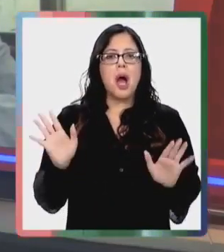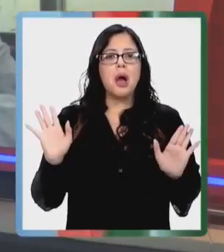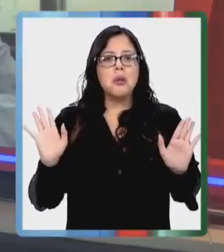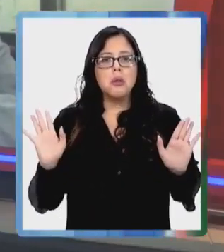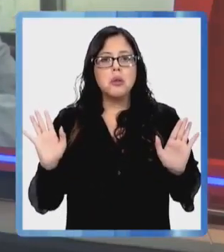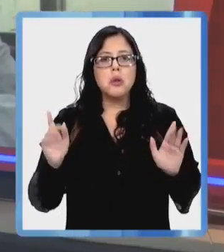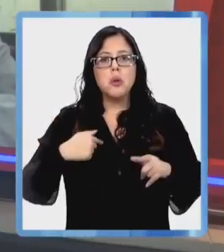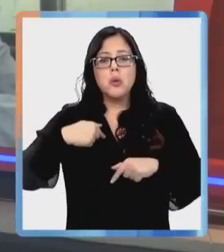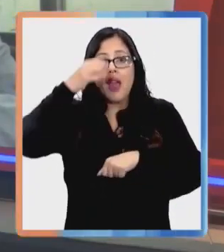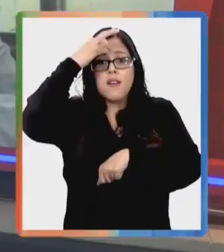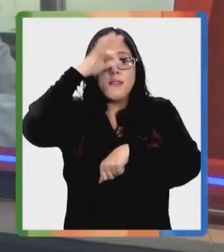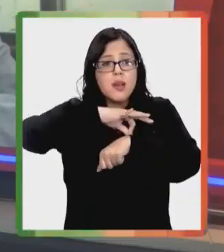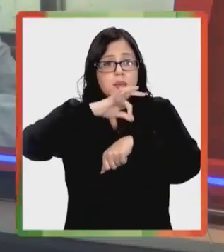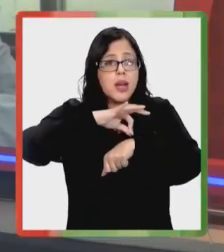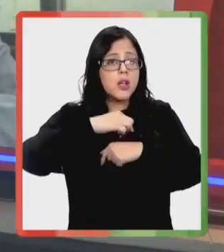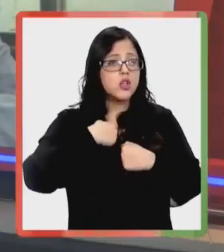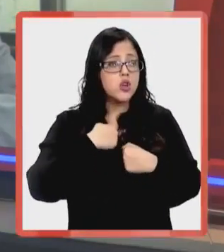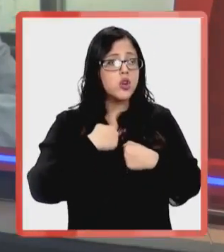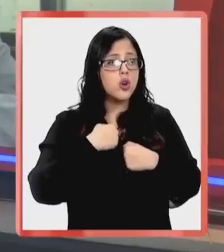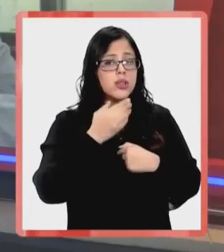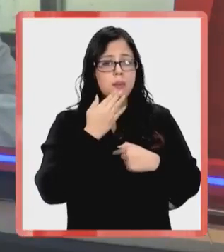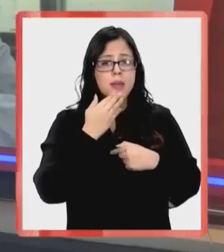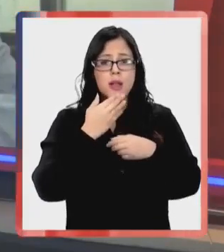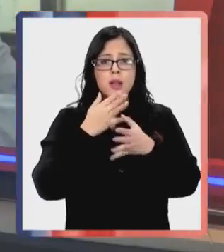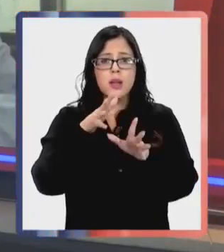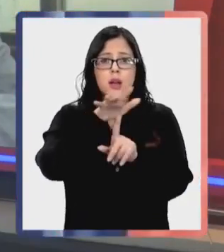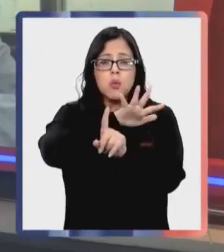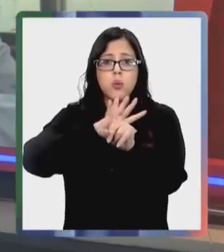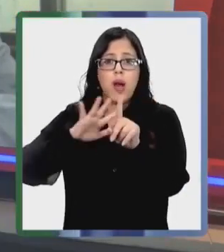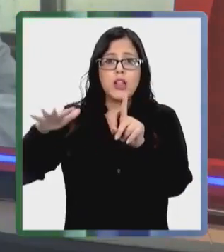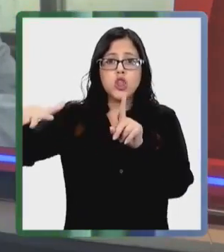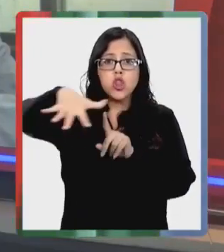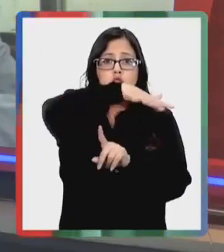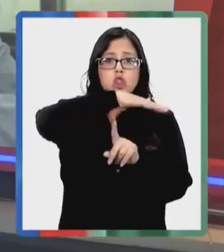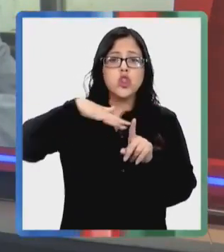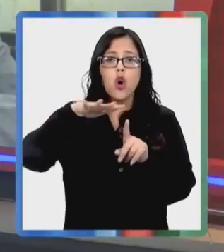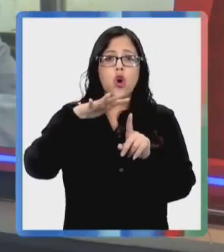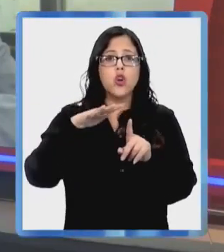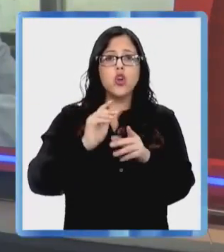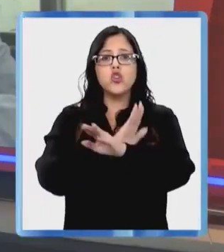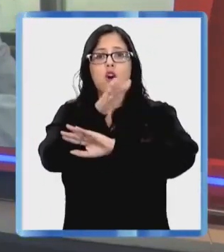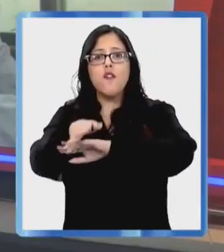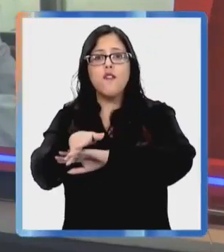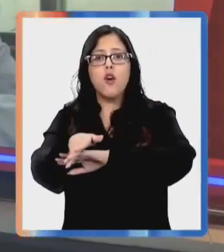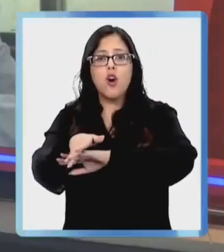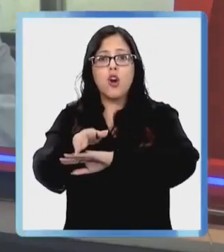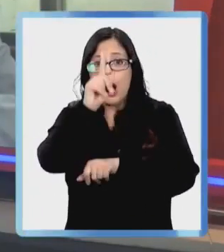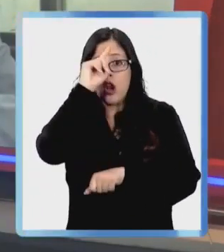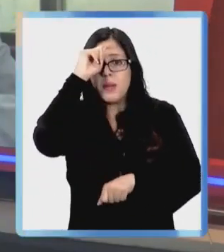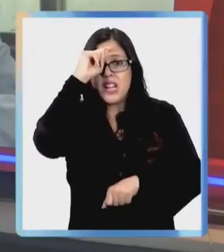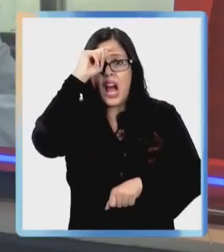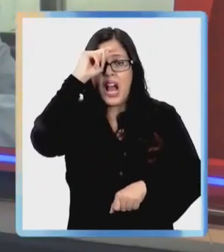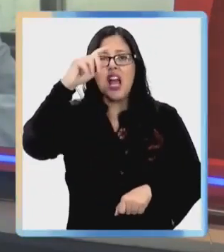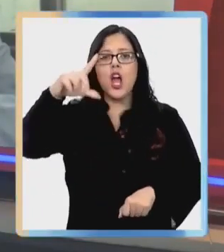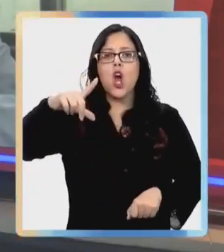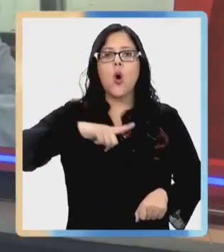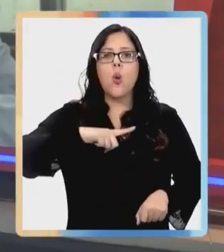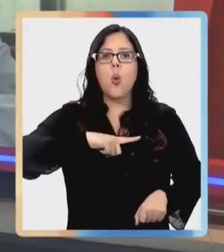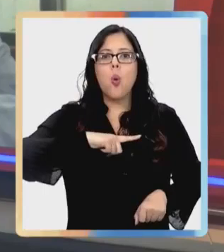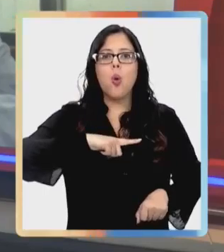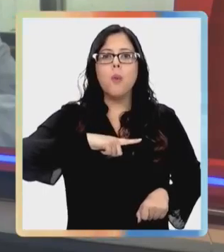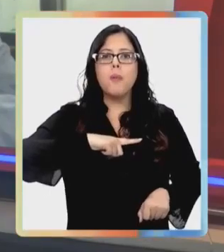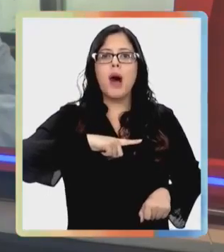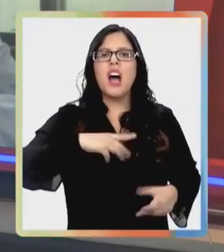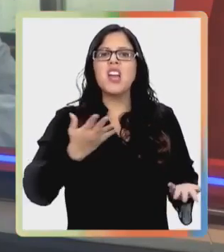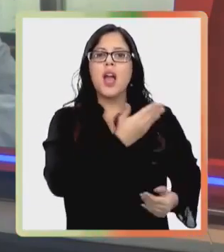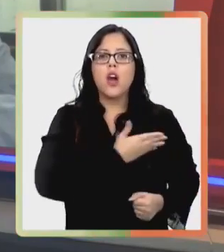medida, me terminé enfermando yo, enfermé mi entorno, a la guaguita pequeñita, y voy al hospital y le echo la culpa al gobierno y a todos los demás porque no hay